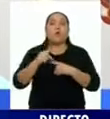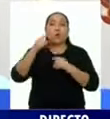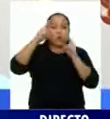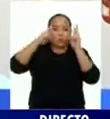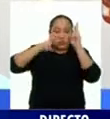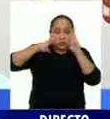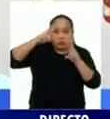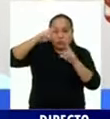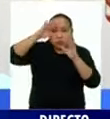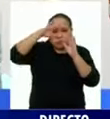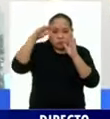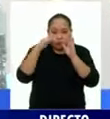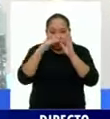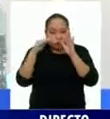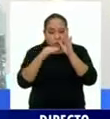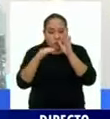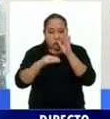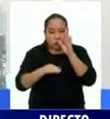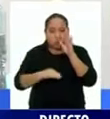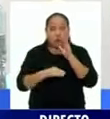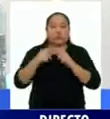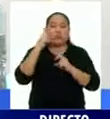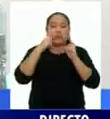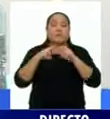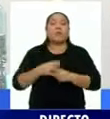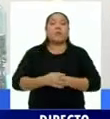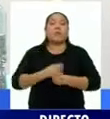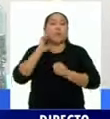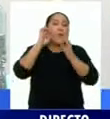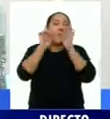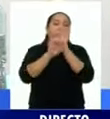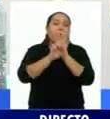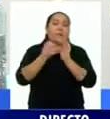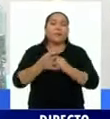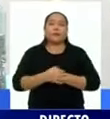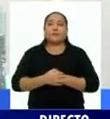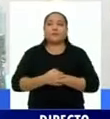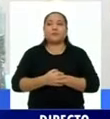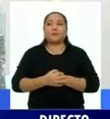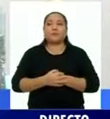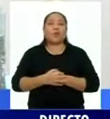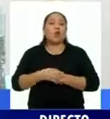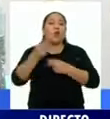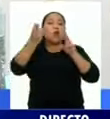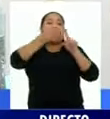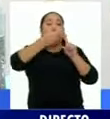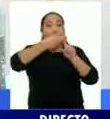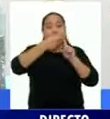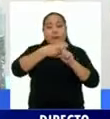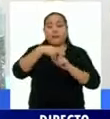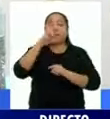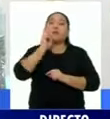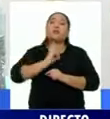baja a los sectores concretos, por ejemplo, hoteles y restaurantes,